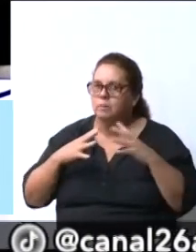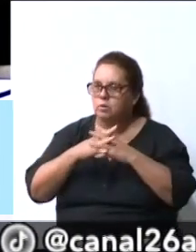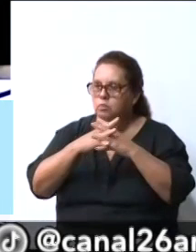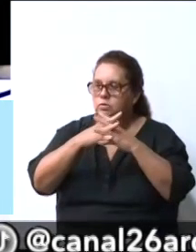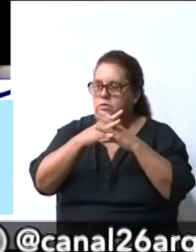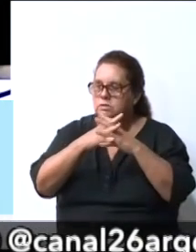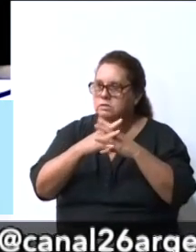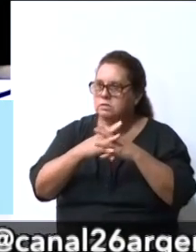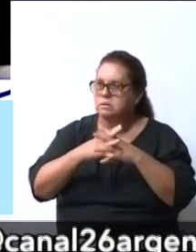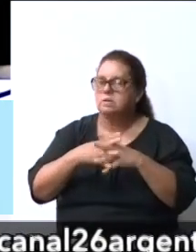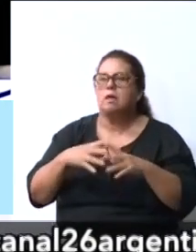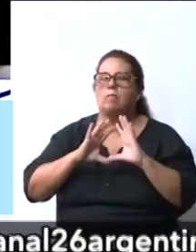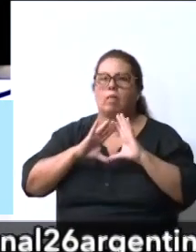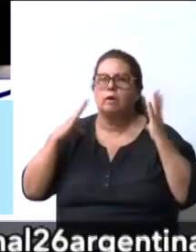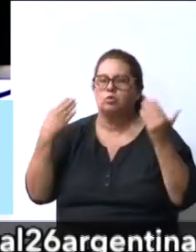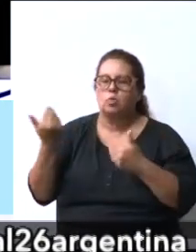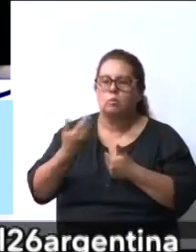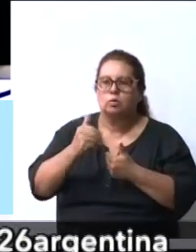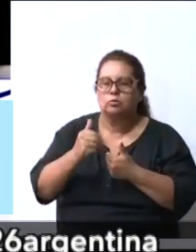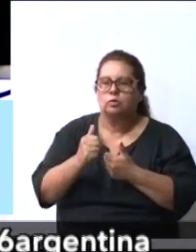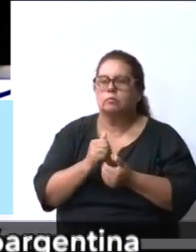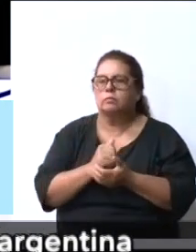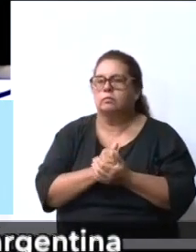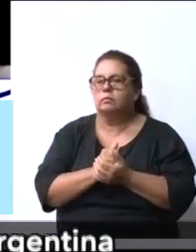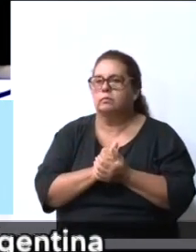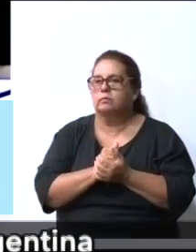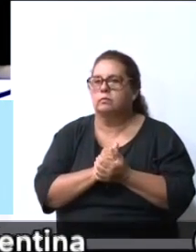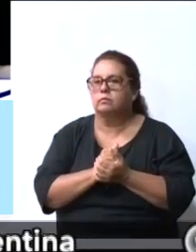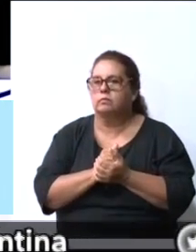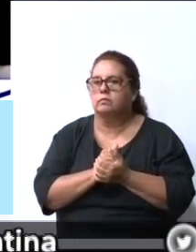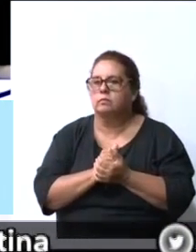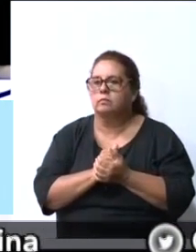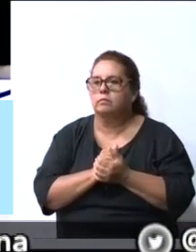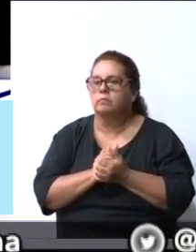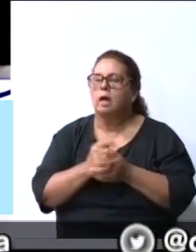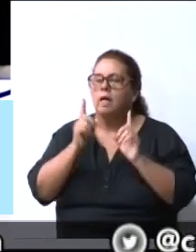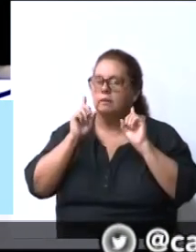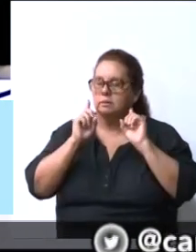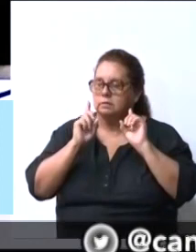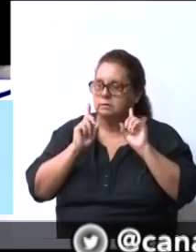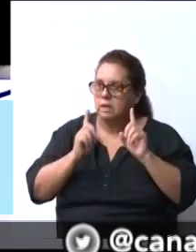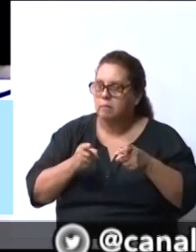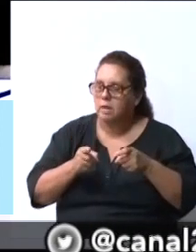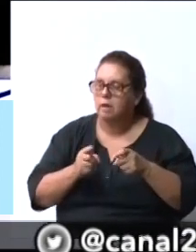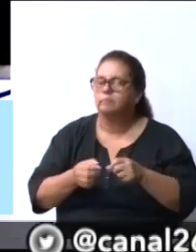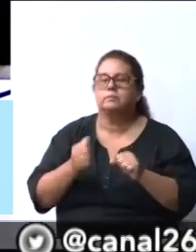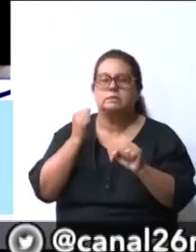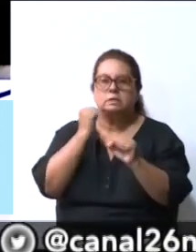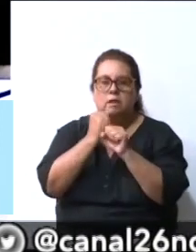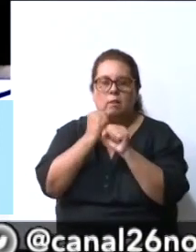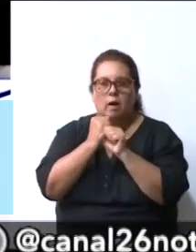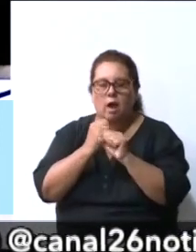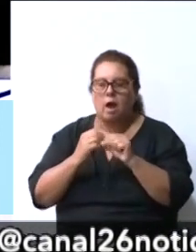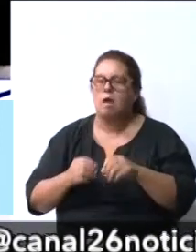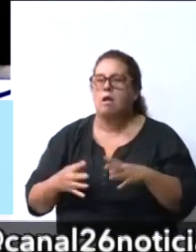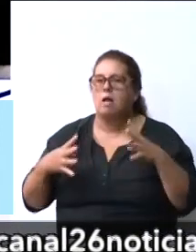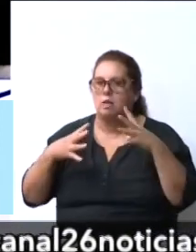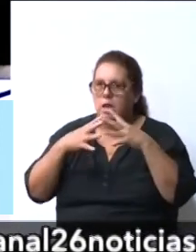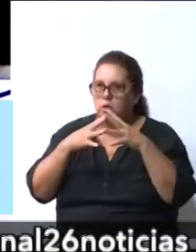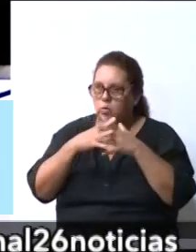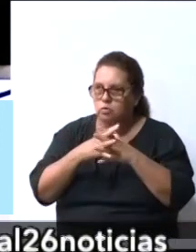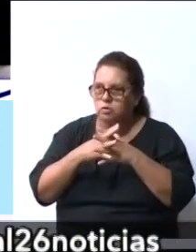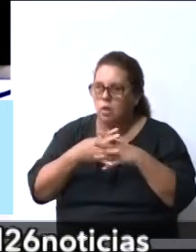derrochar recursos en ministerios, burocracias. Y también trabajamos en la inclusión de los adultos mayores. Primero